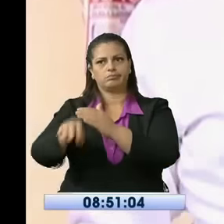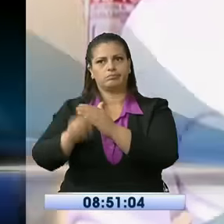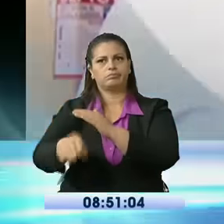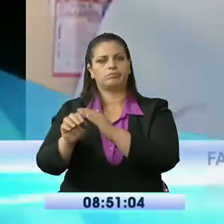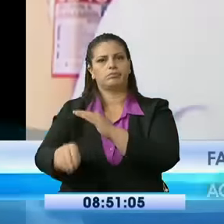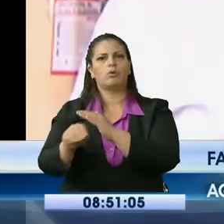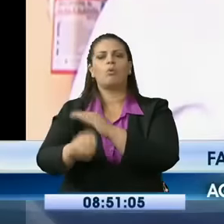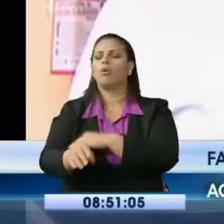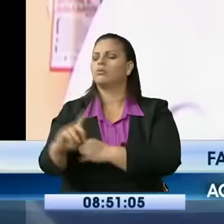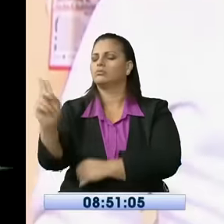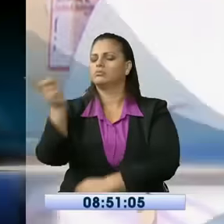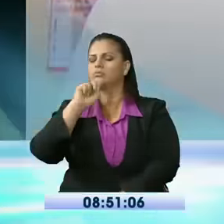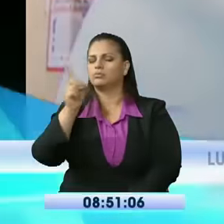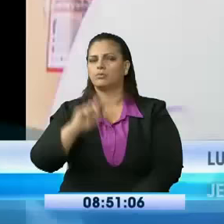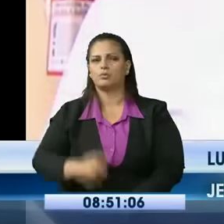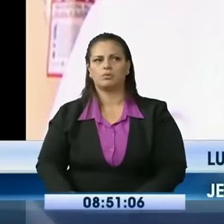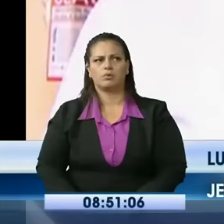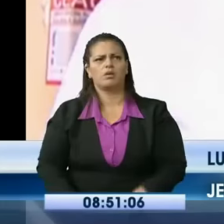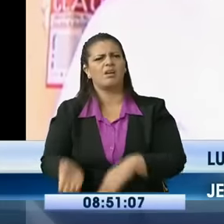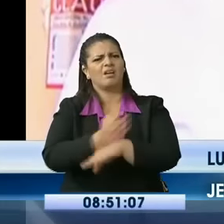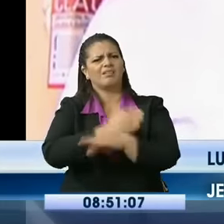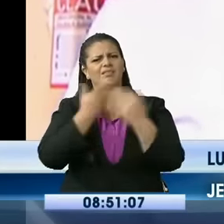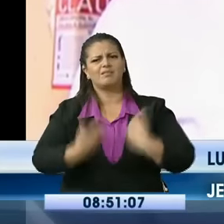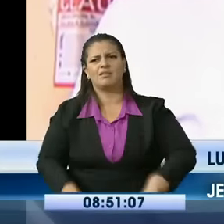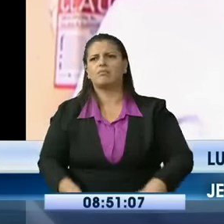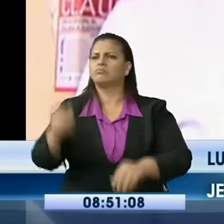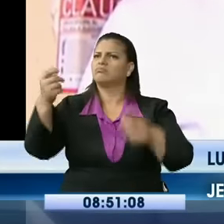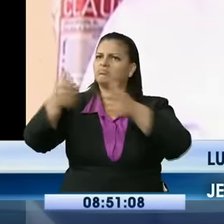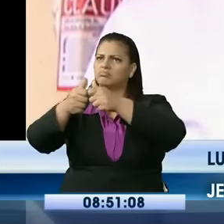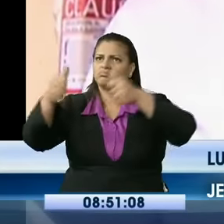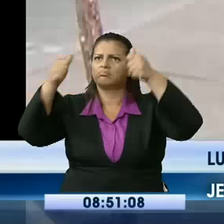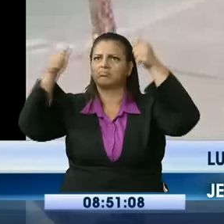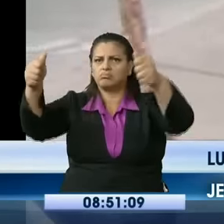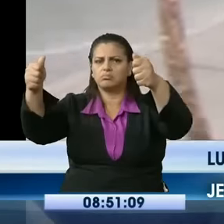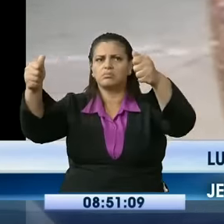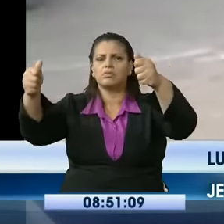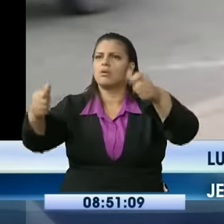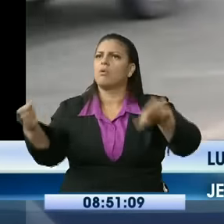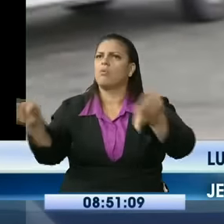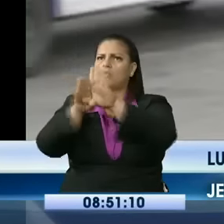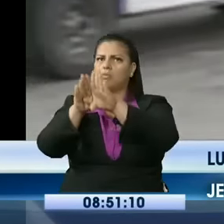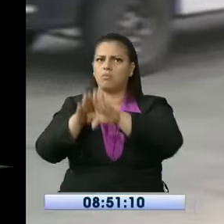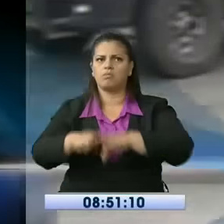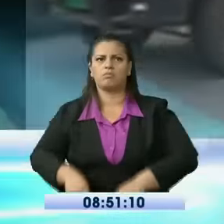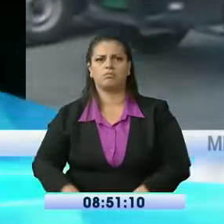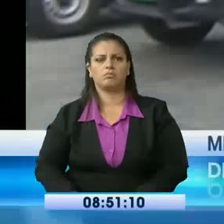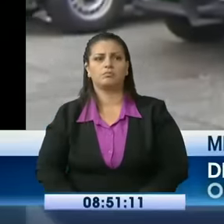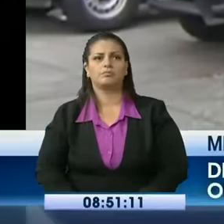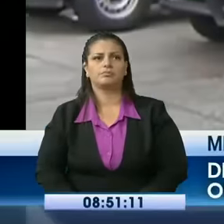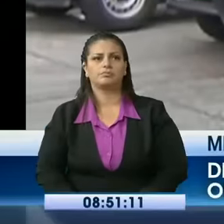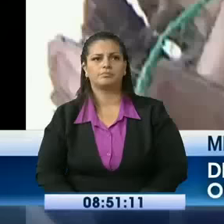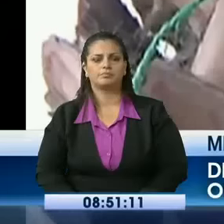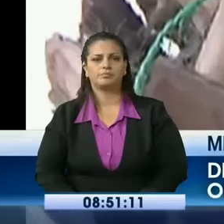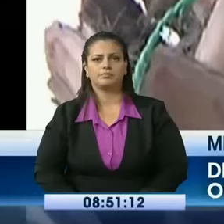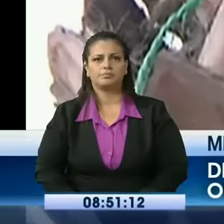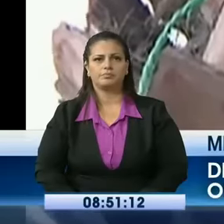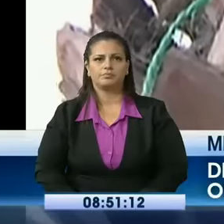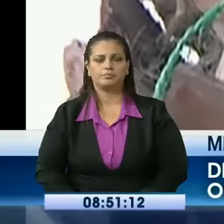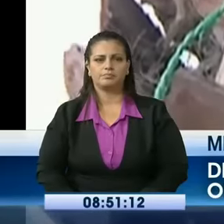definitiva. Este establecimiento ha sido clausurado por varias ocasiones por bodega clandestina. Y que además comercializan espacios de